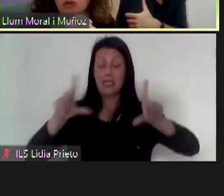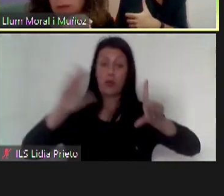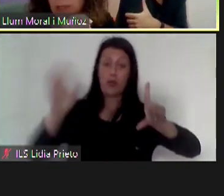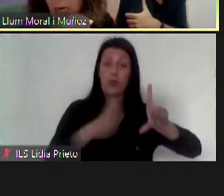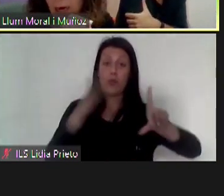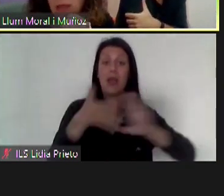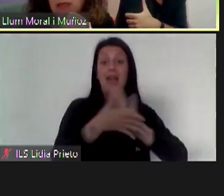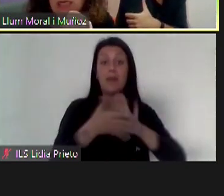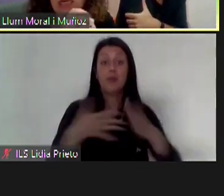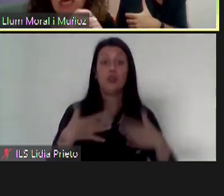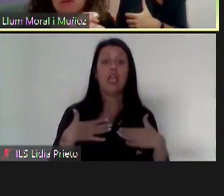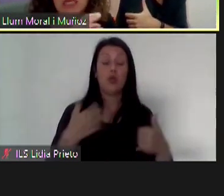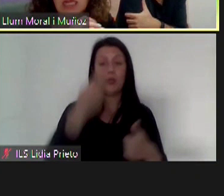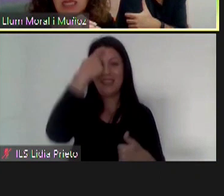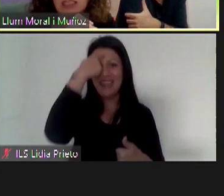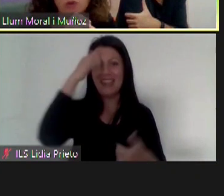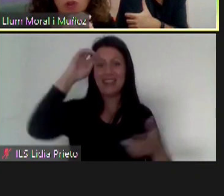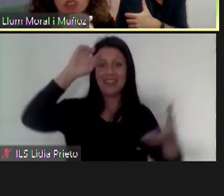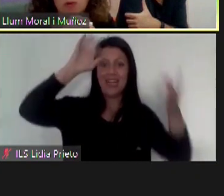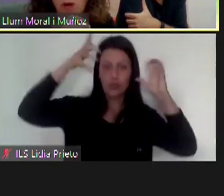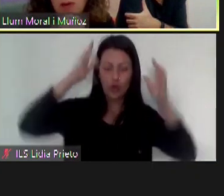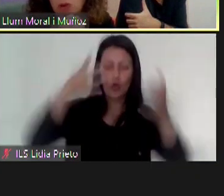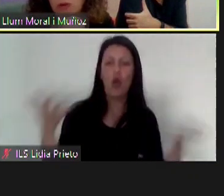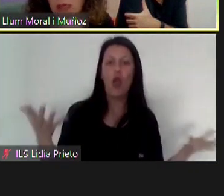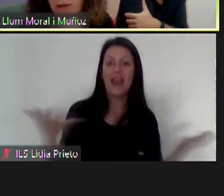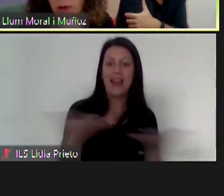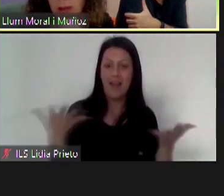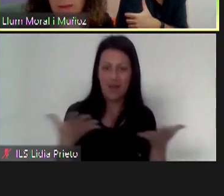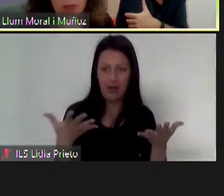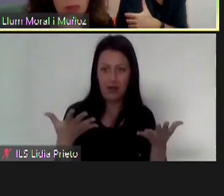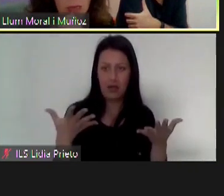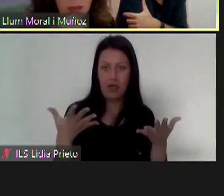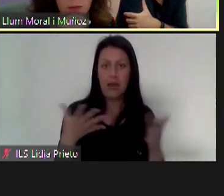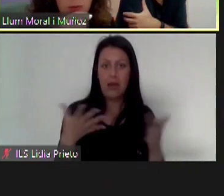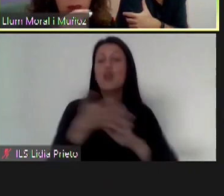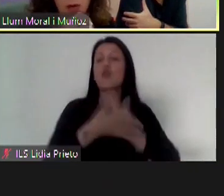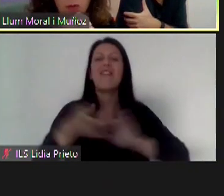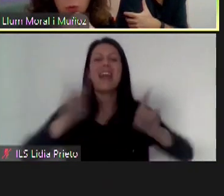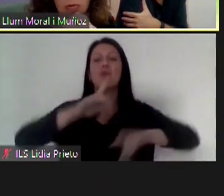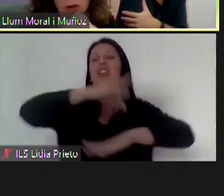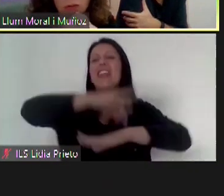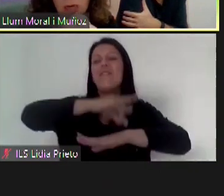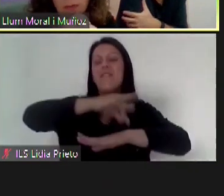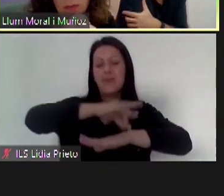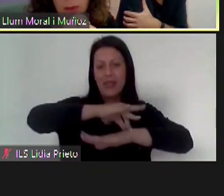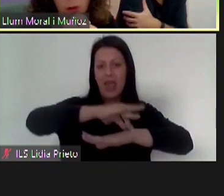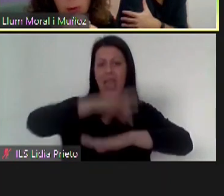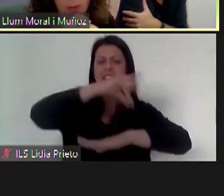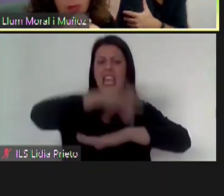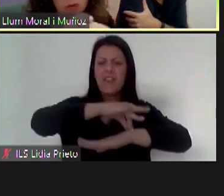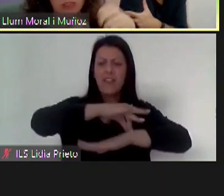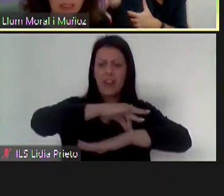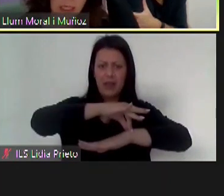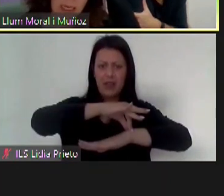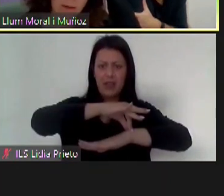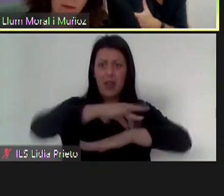de trastorno mental grave y de ciertas cuestiones, pero no hablamos de enfermedad. De enfermedad no hablamos porque la